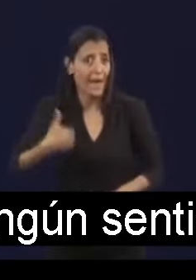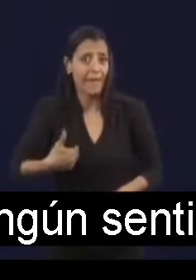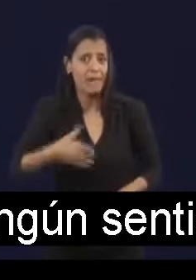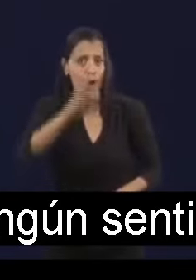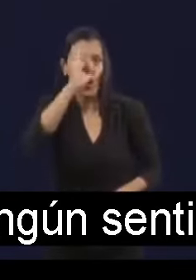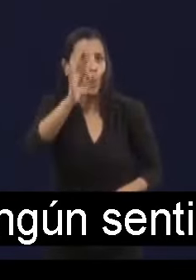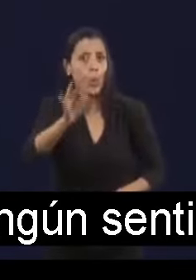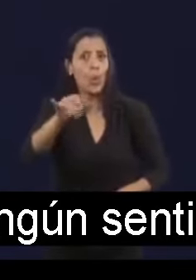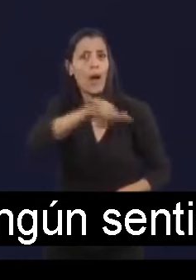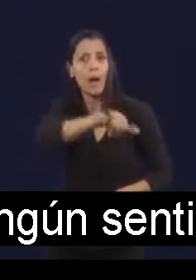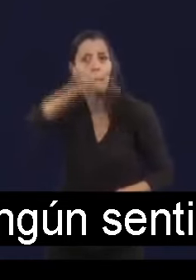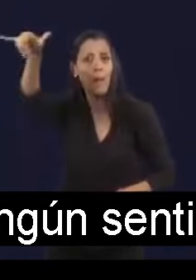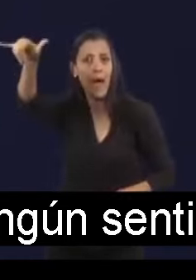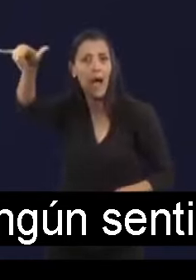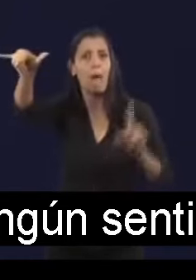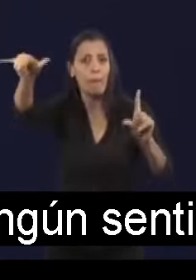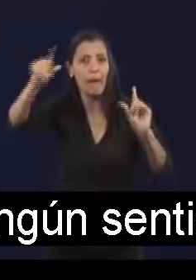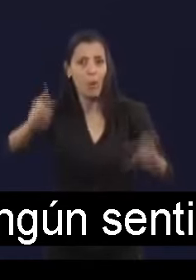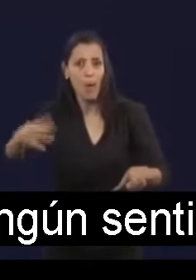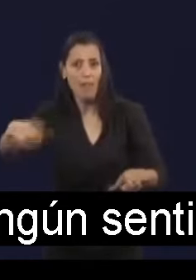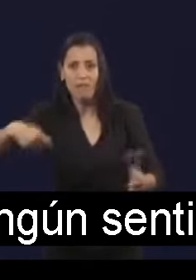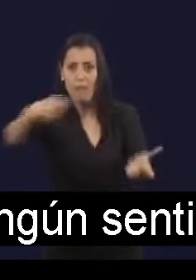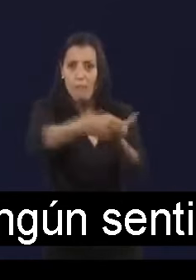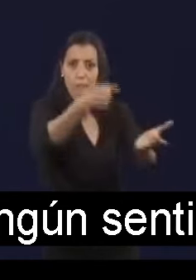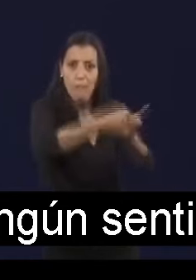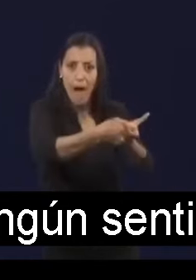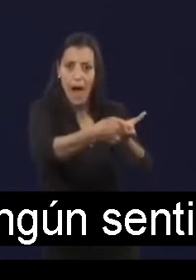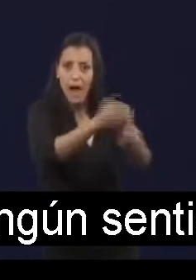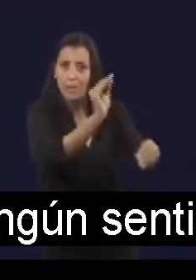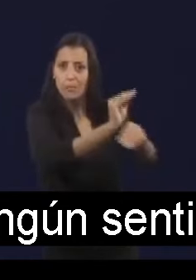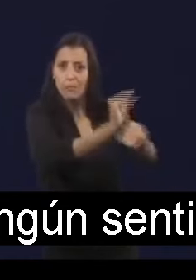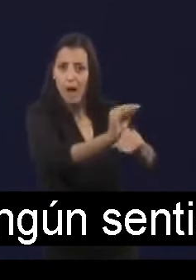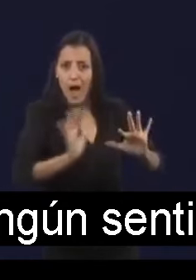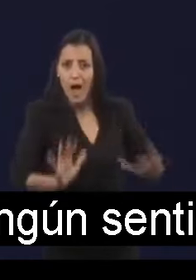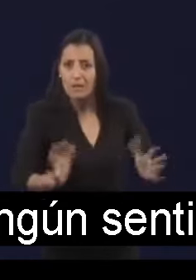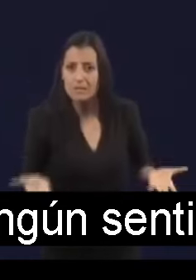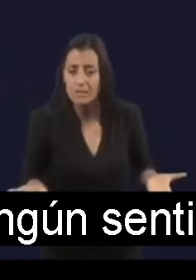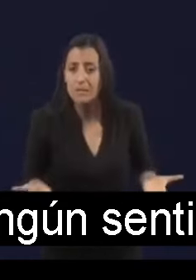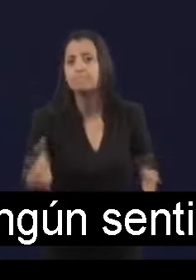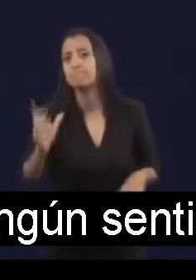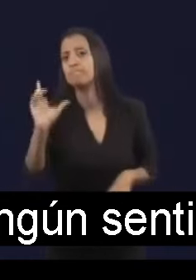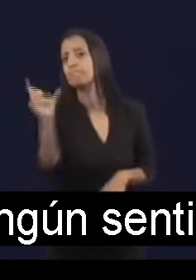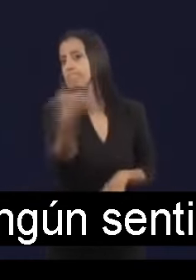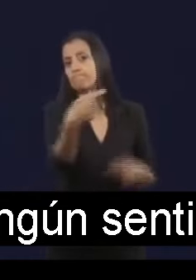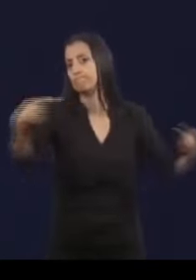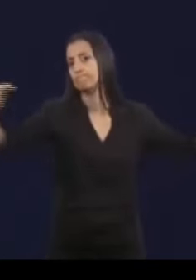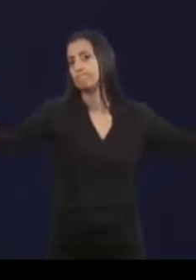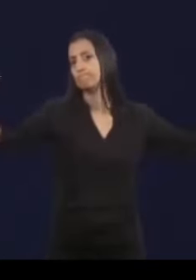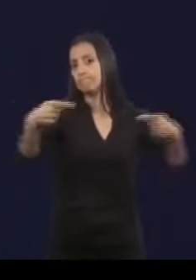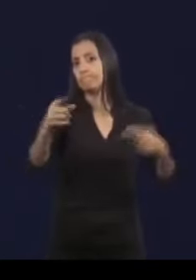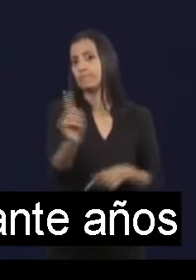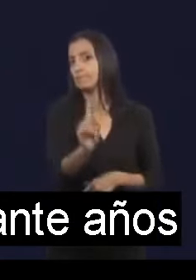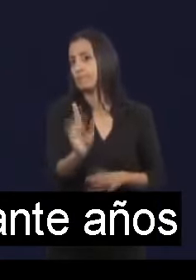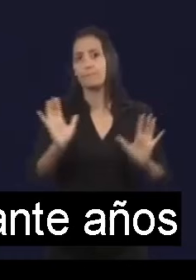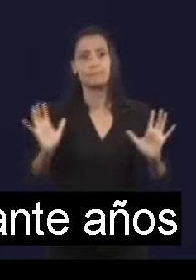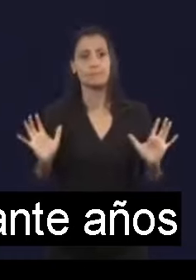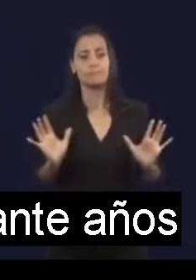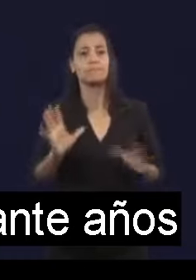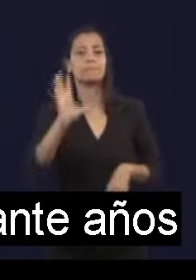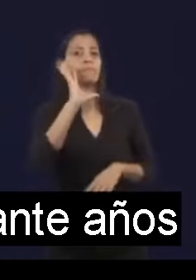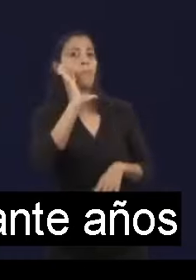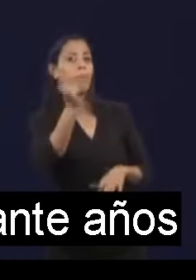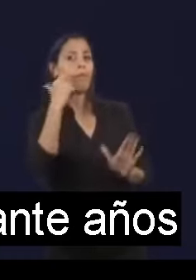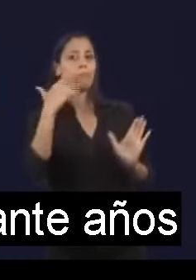vida deben cubrir esta atrocidad no tiene absolutamente ningún sentido